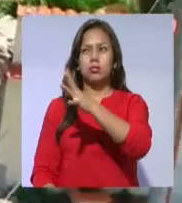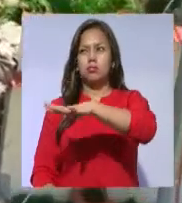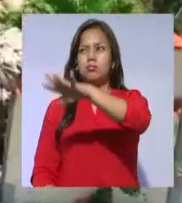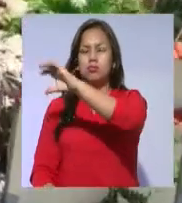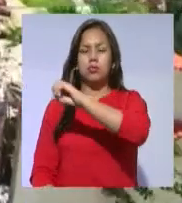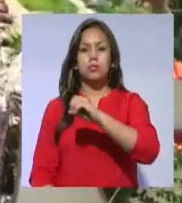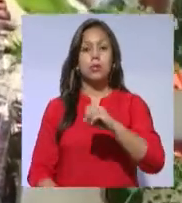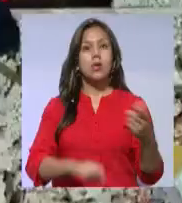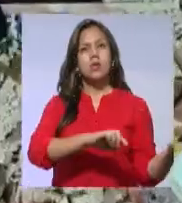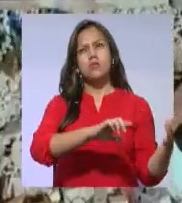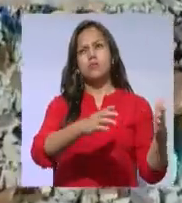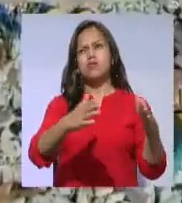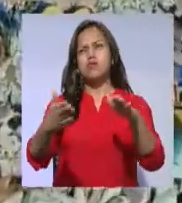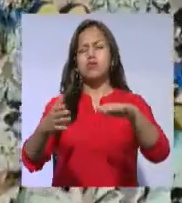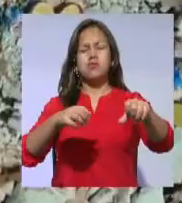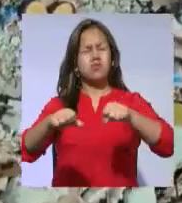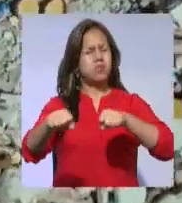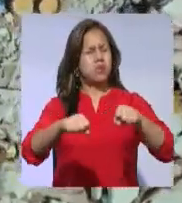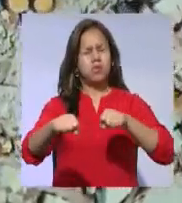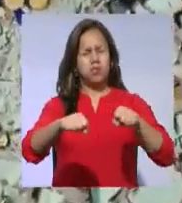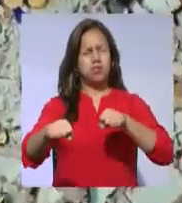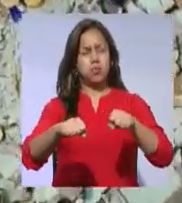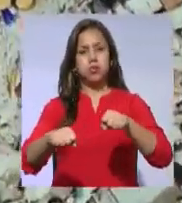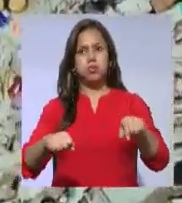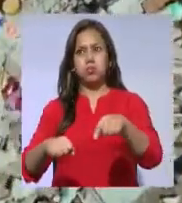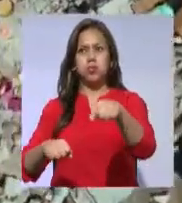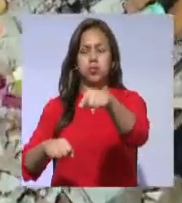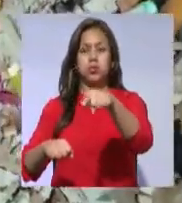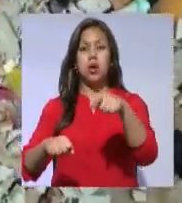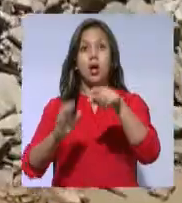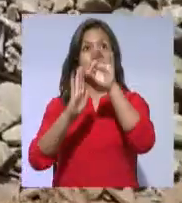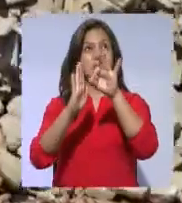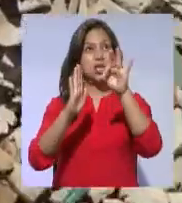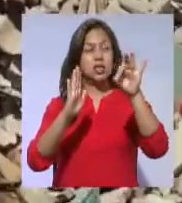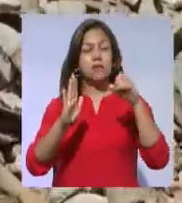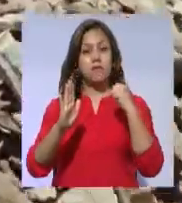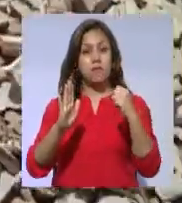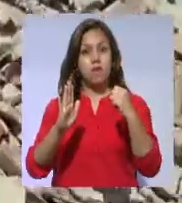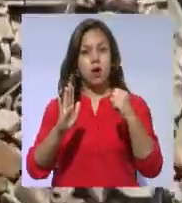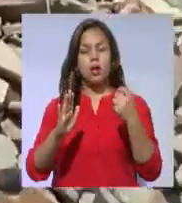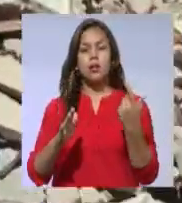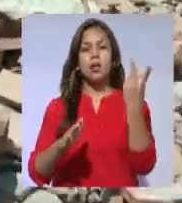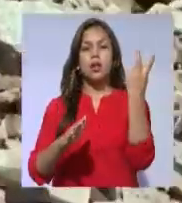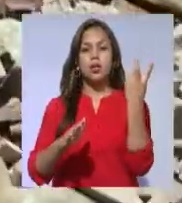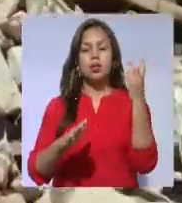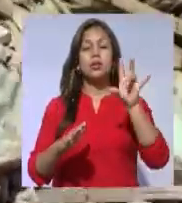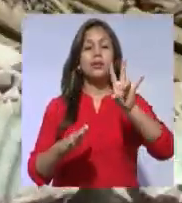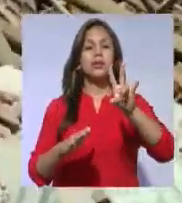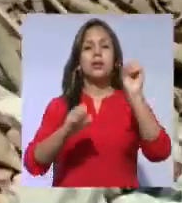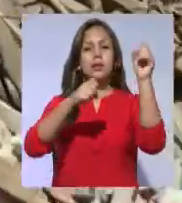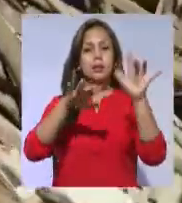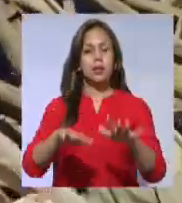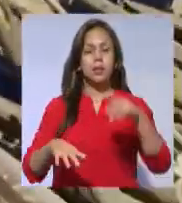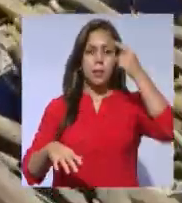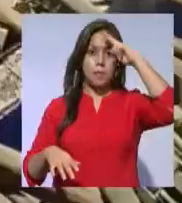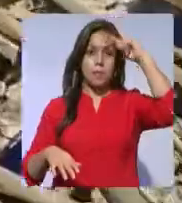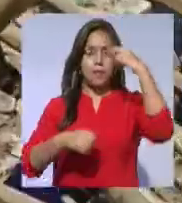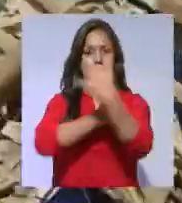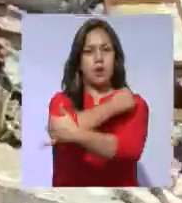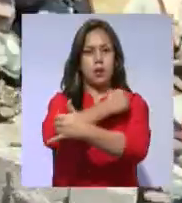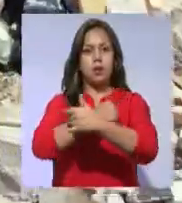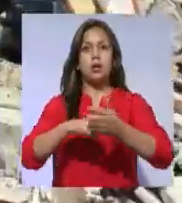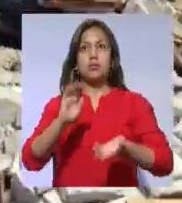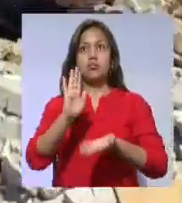cifra de muertos por el sismo de 8.2 grados en escala abierta de richter registrado cerca de la medianoche del 7 de septiembre en méxico subió a